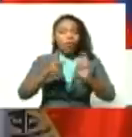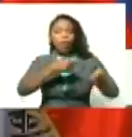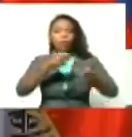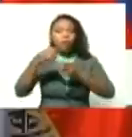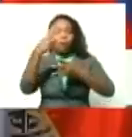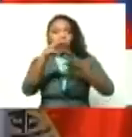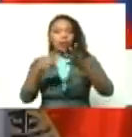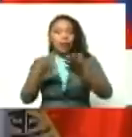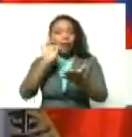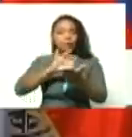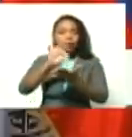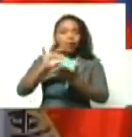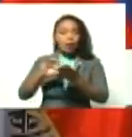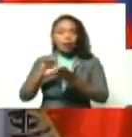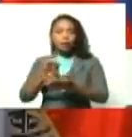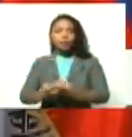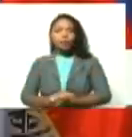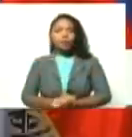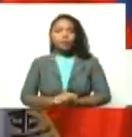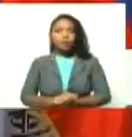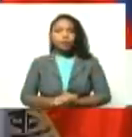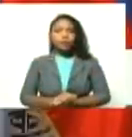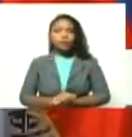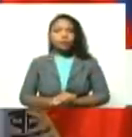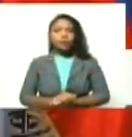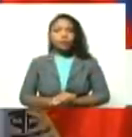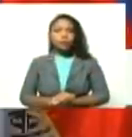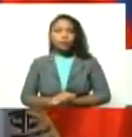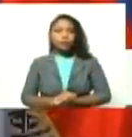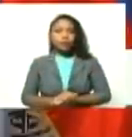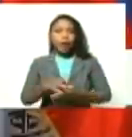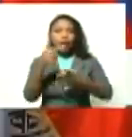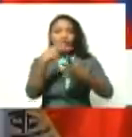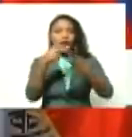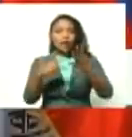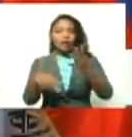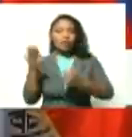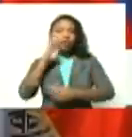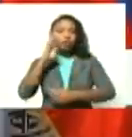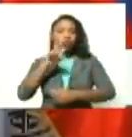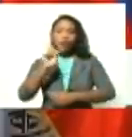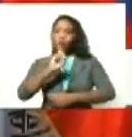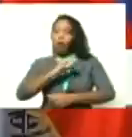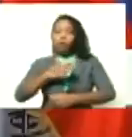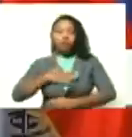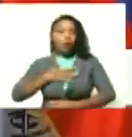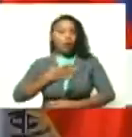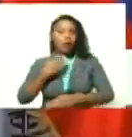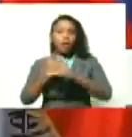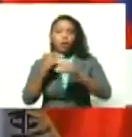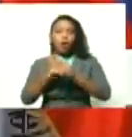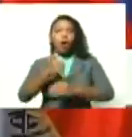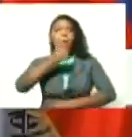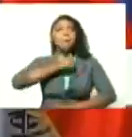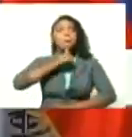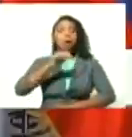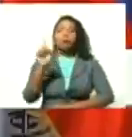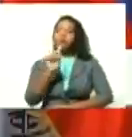y agavillamiento. Son variantes de la corrupción que no podemos tolerar.